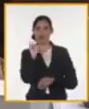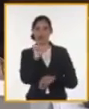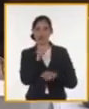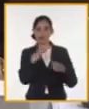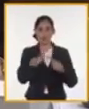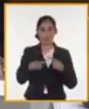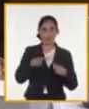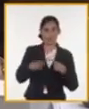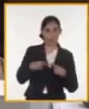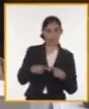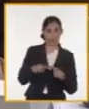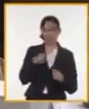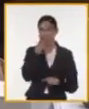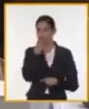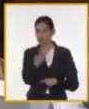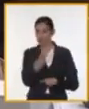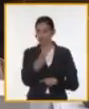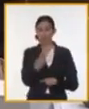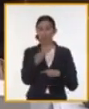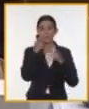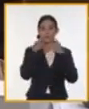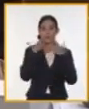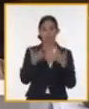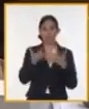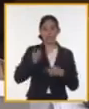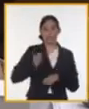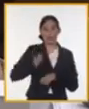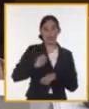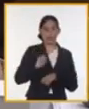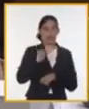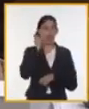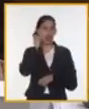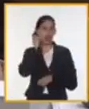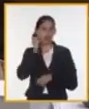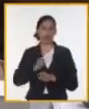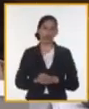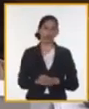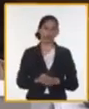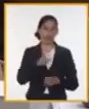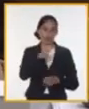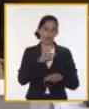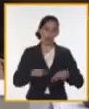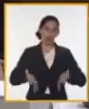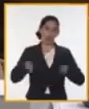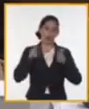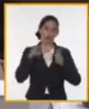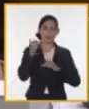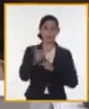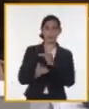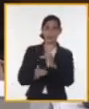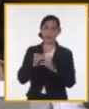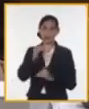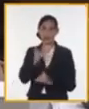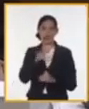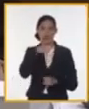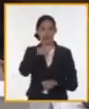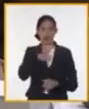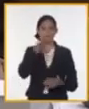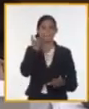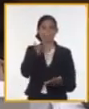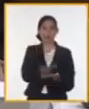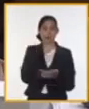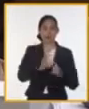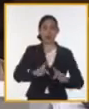trata sobre la atención brindada al tema de violencia de género. Este es un acuerdo que se da en proceso y se está proponiendo volver a